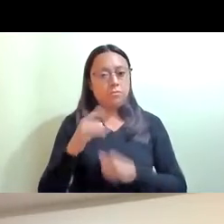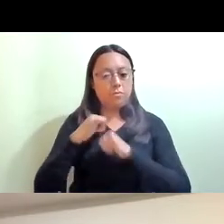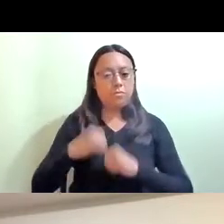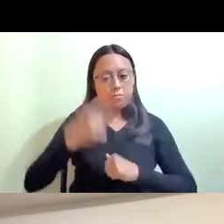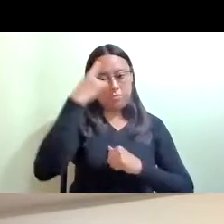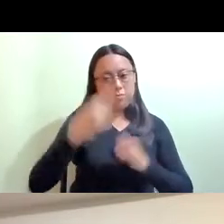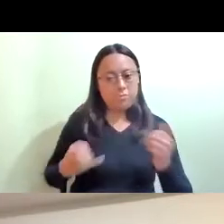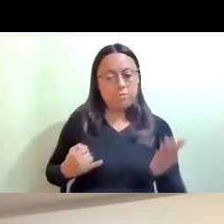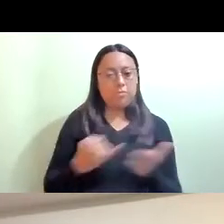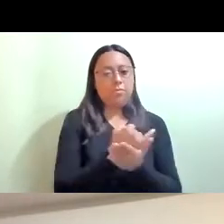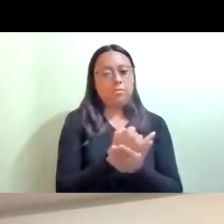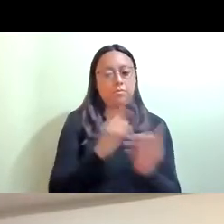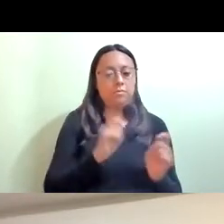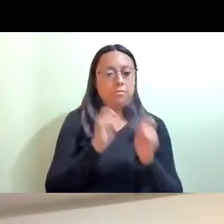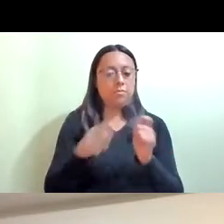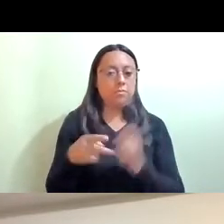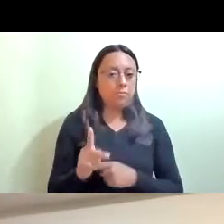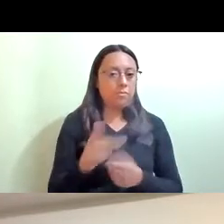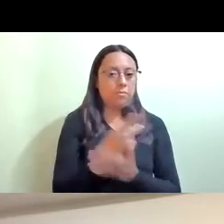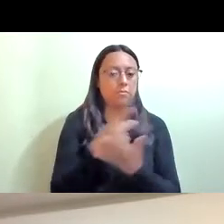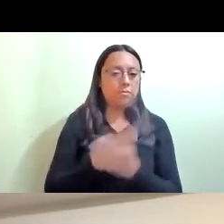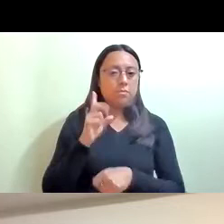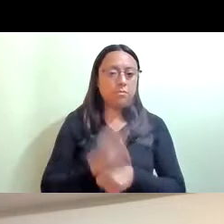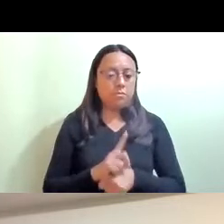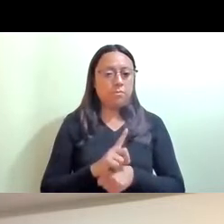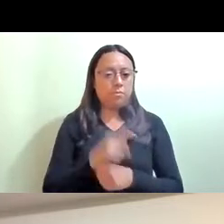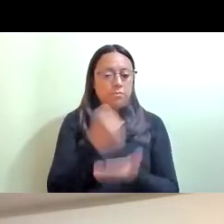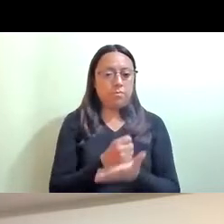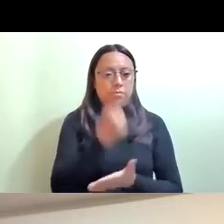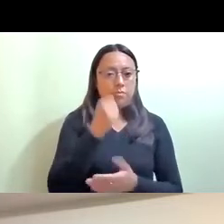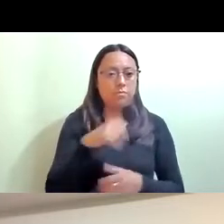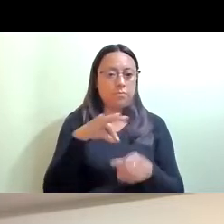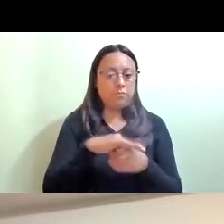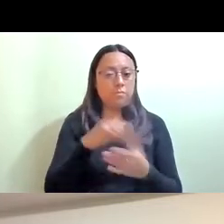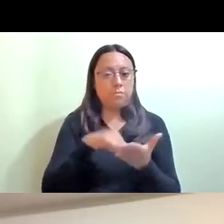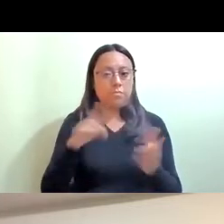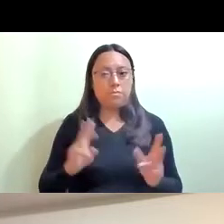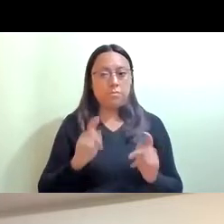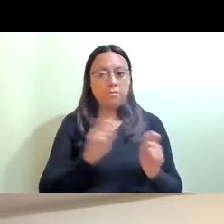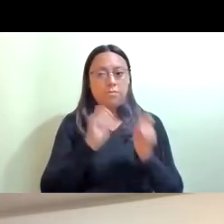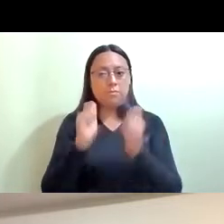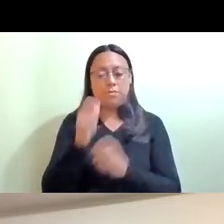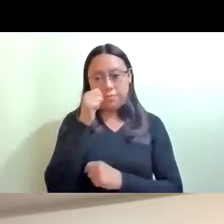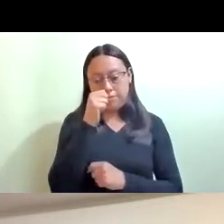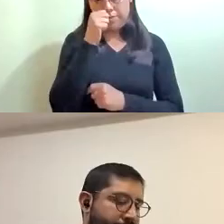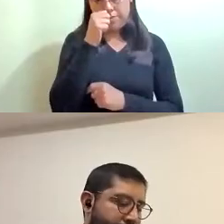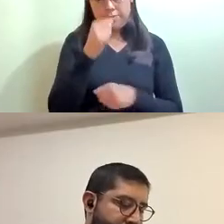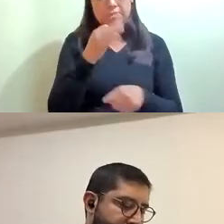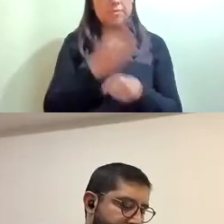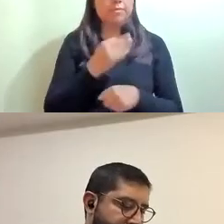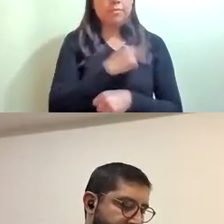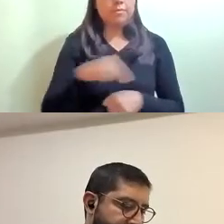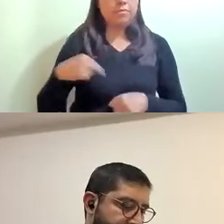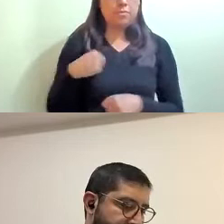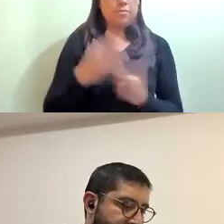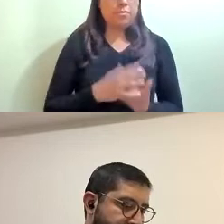turnos, pero si votamos el orden del día, en el orden del día ya se contemplan los turnos, quiere decir que estamos conformes con los turnos tal como